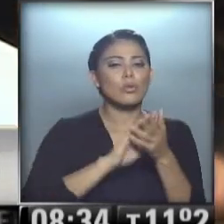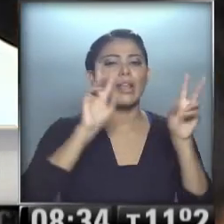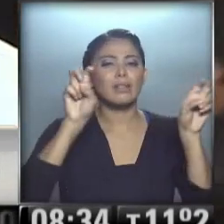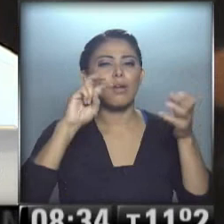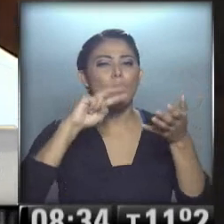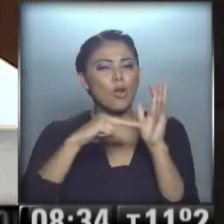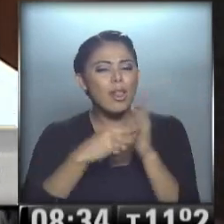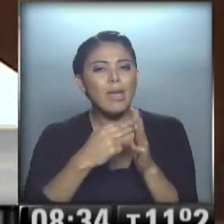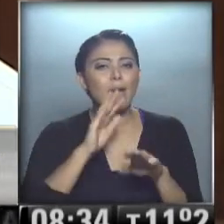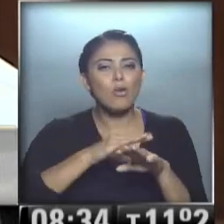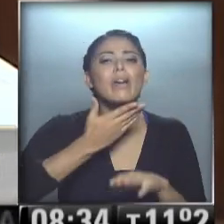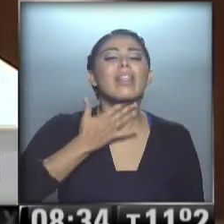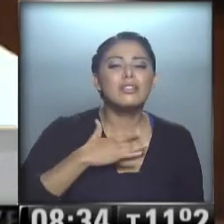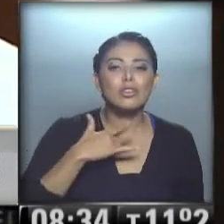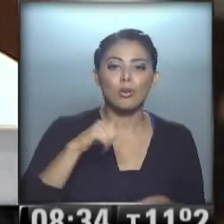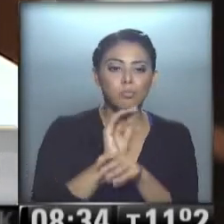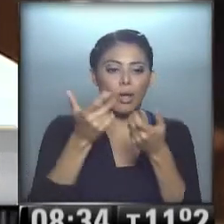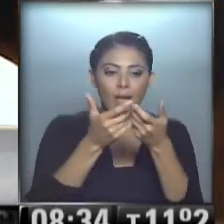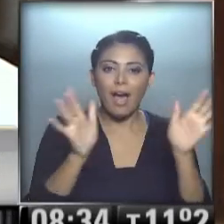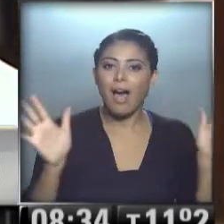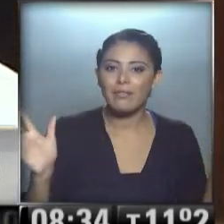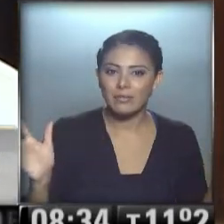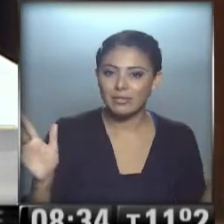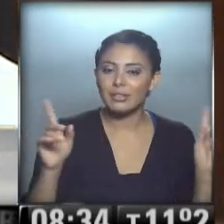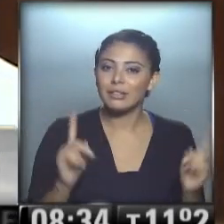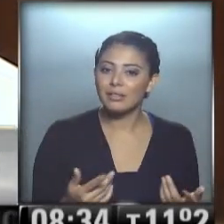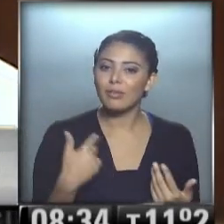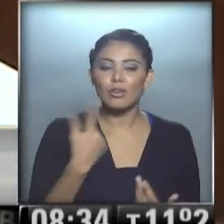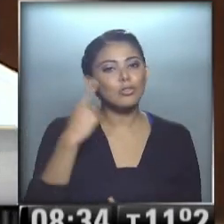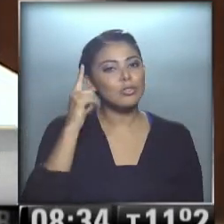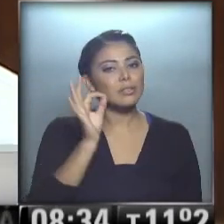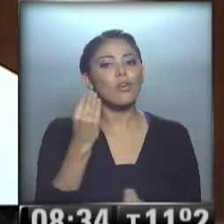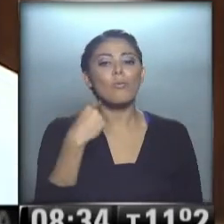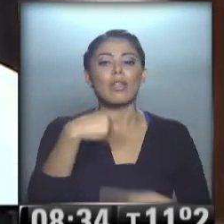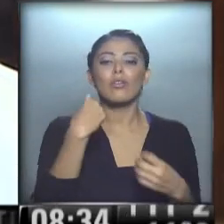nos abre bastante el juego y nos enmarca también bastante de cómo tenemos que trabajar.